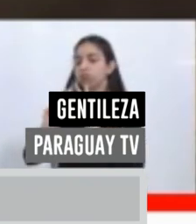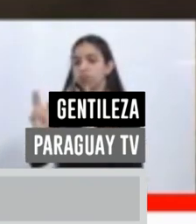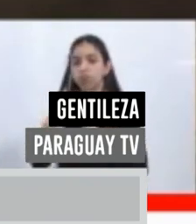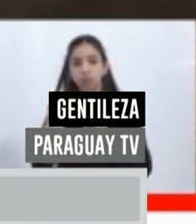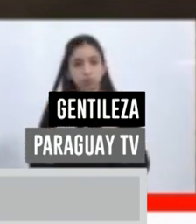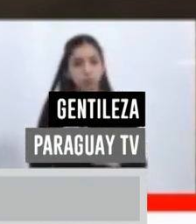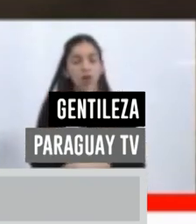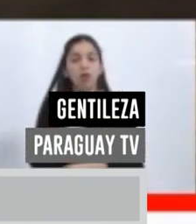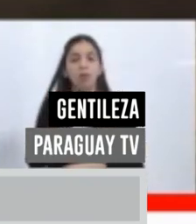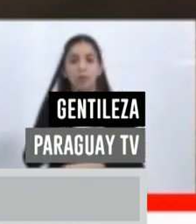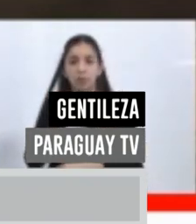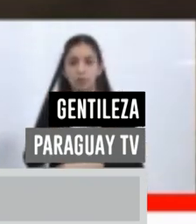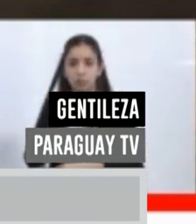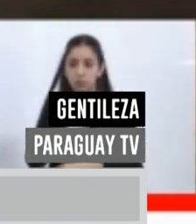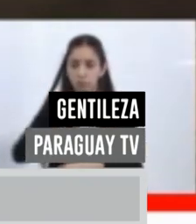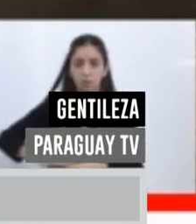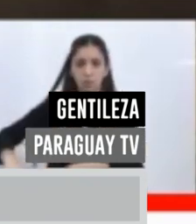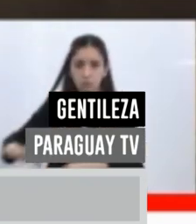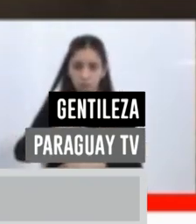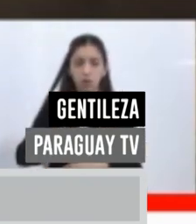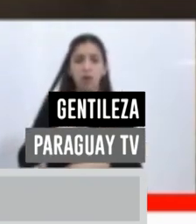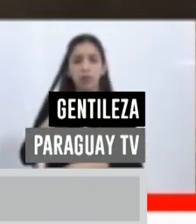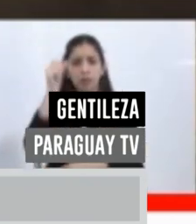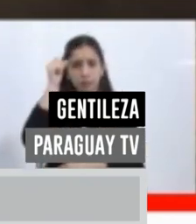que es el gran diálogo nacional